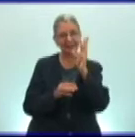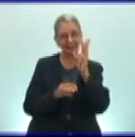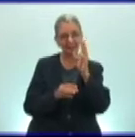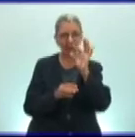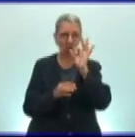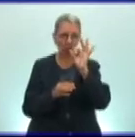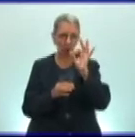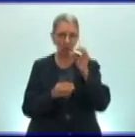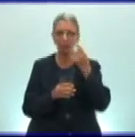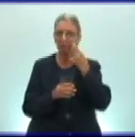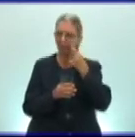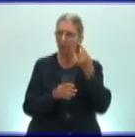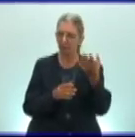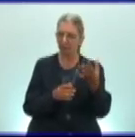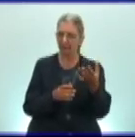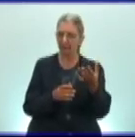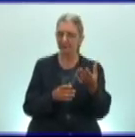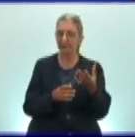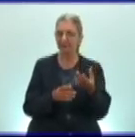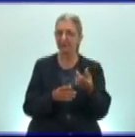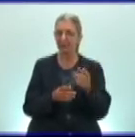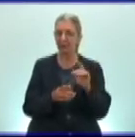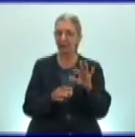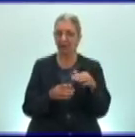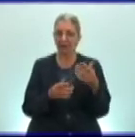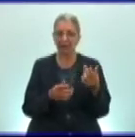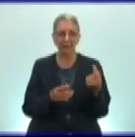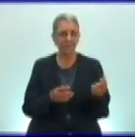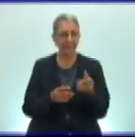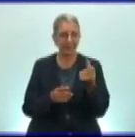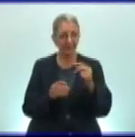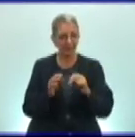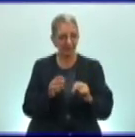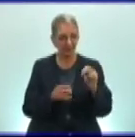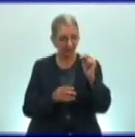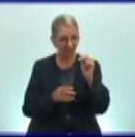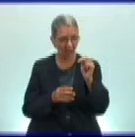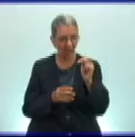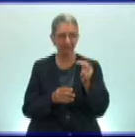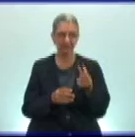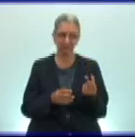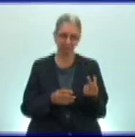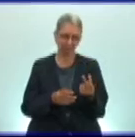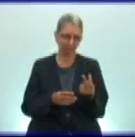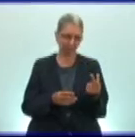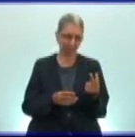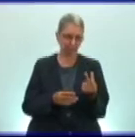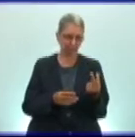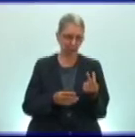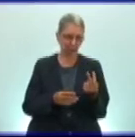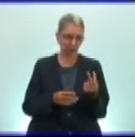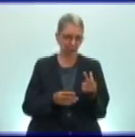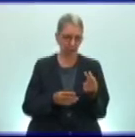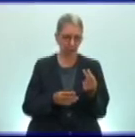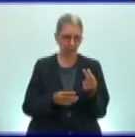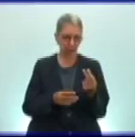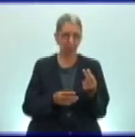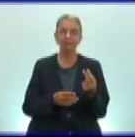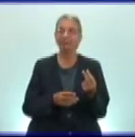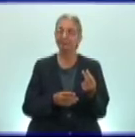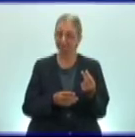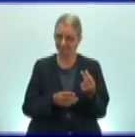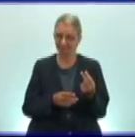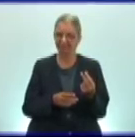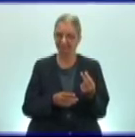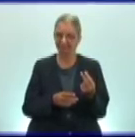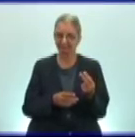energía. ¿Cuántos electrones admite como máximo el primer nivel? Admite como máximo 2 electrones,